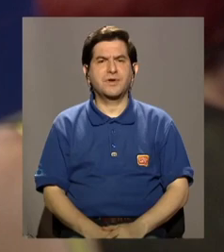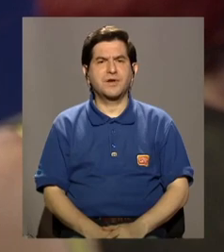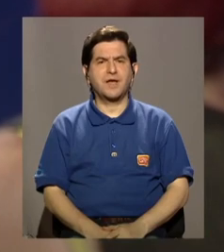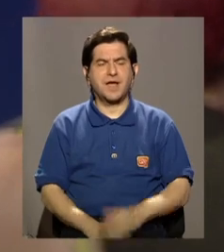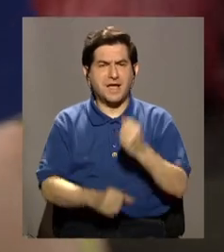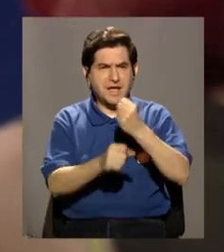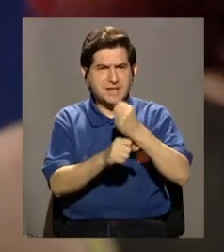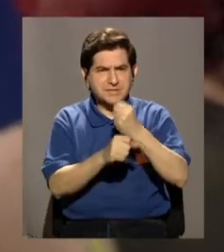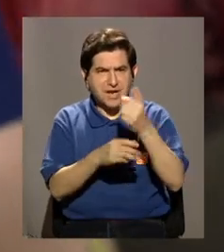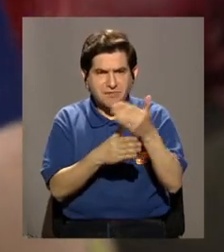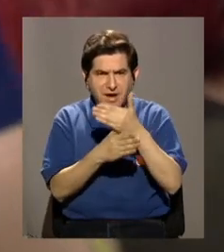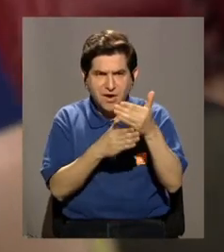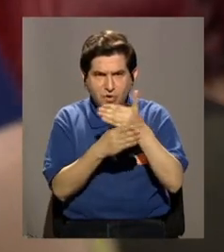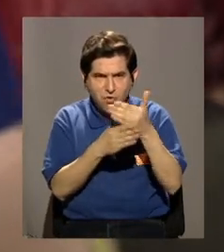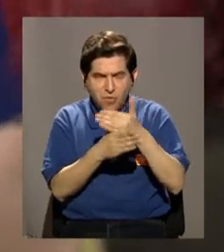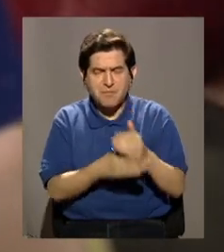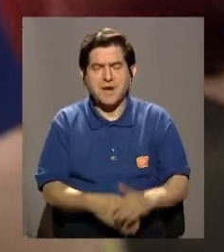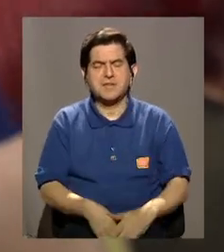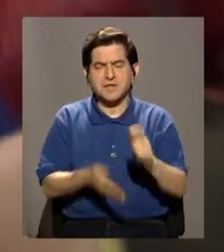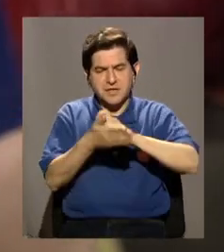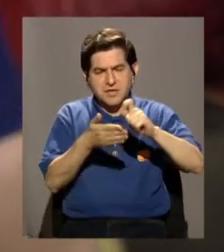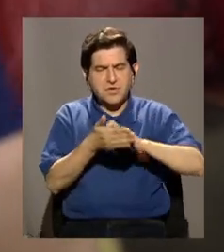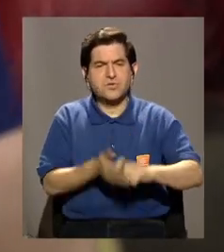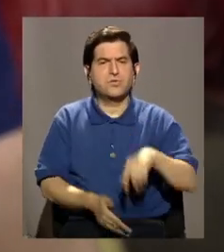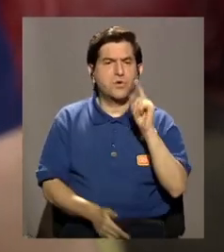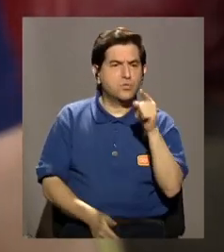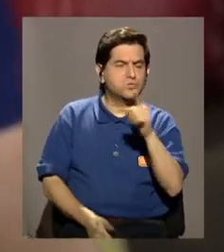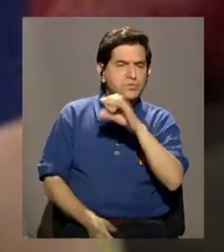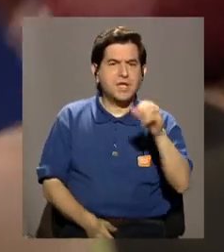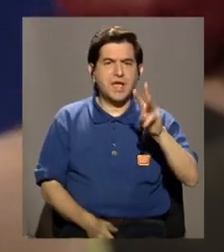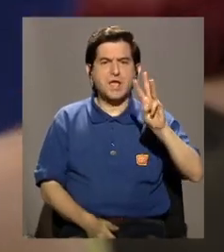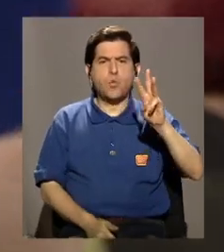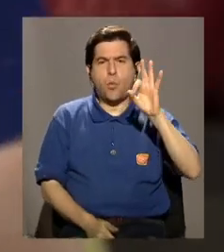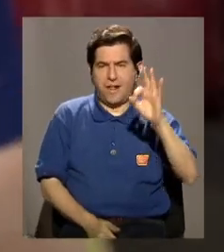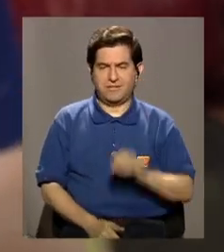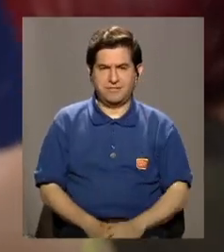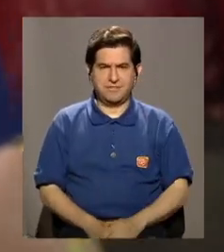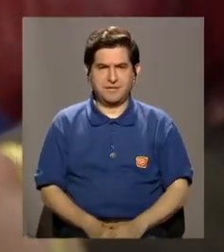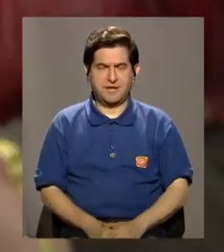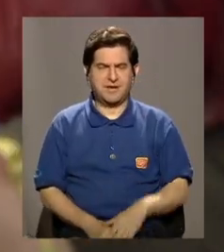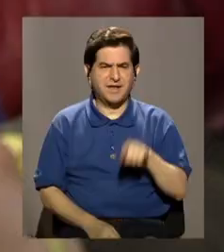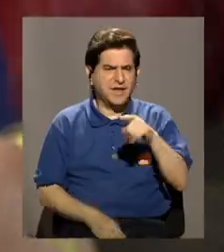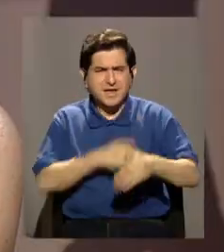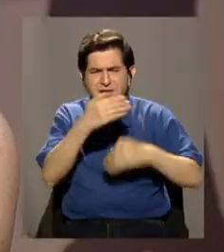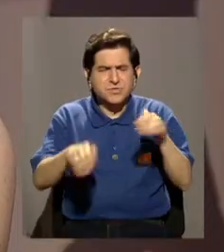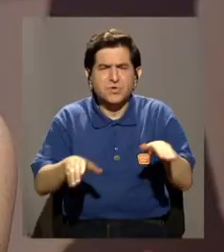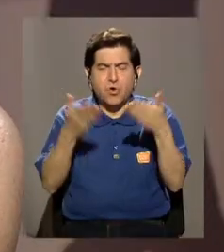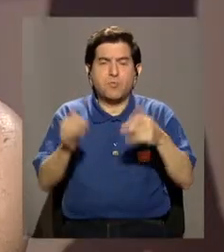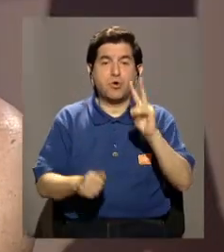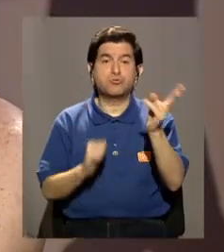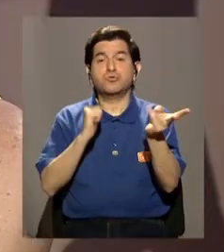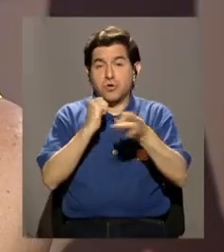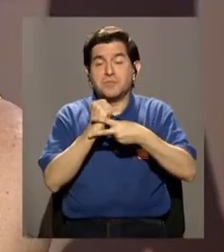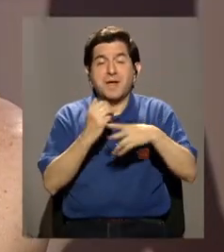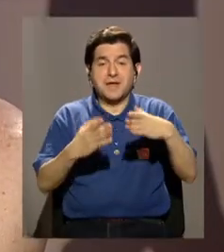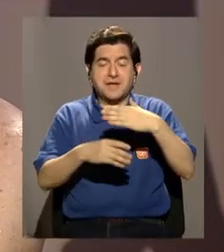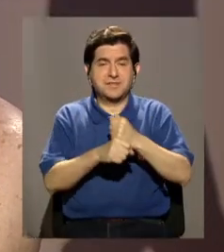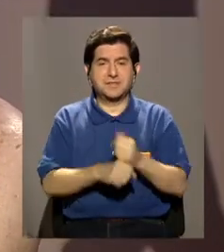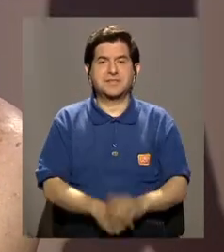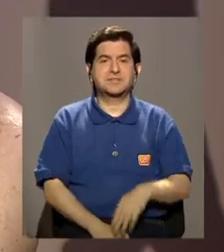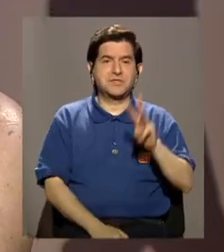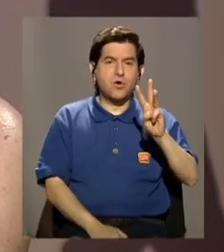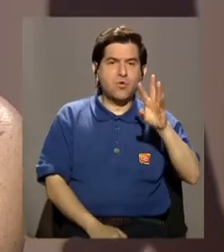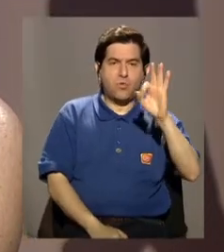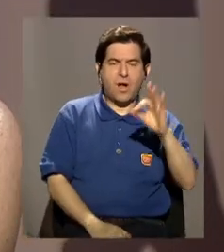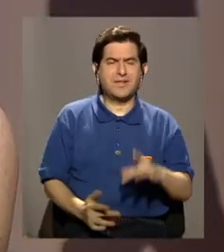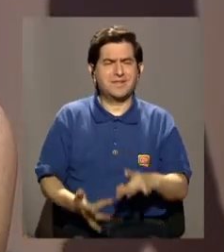coautoría tuya y the water forensis así como más esta dinámica bueno lo hicimos dos veces y básicamente ese walter es